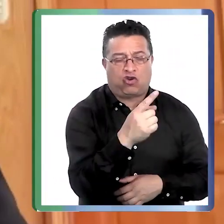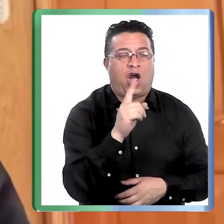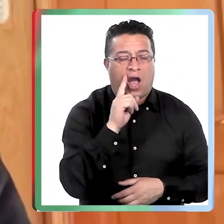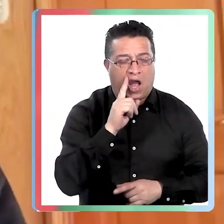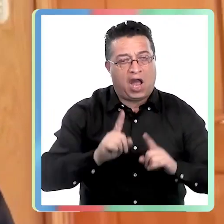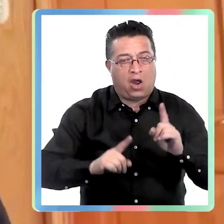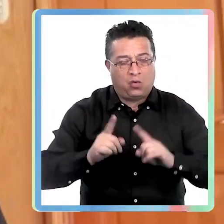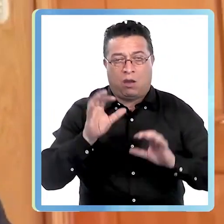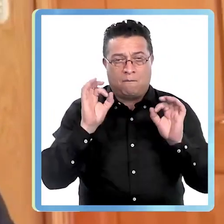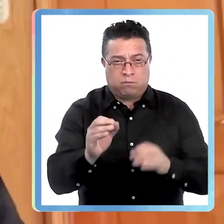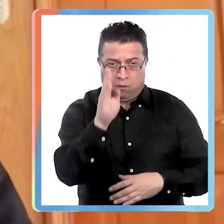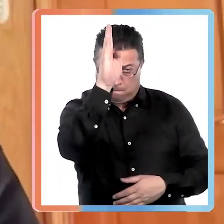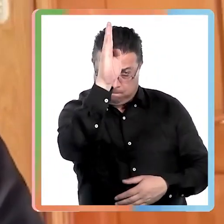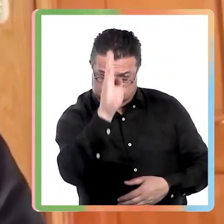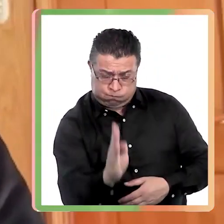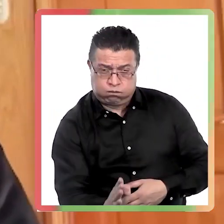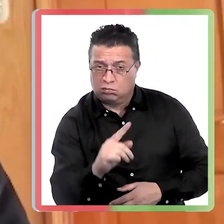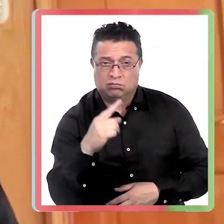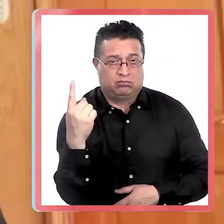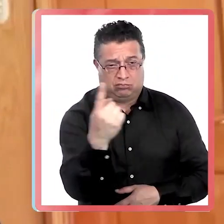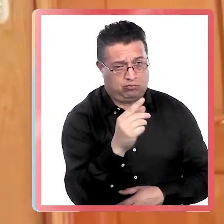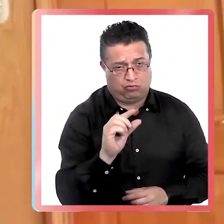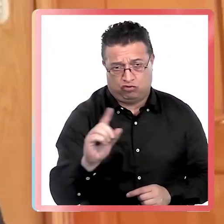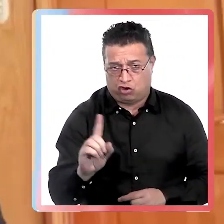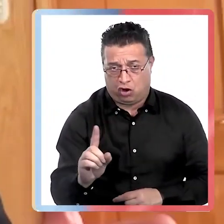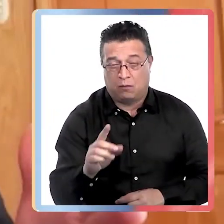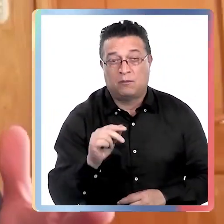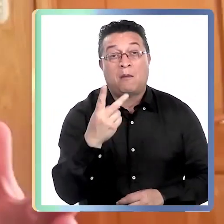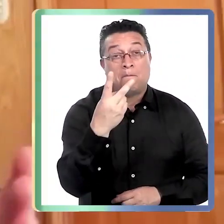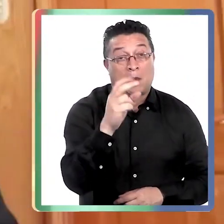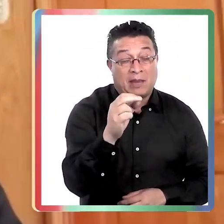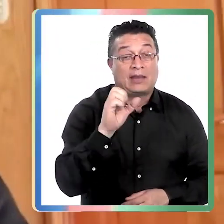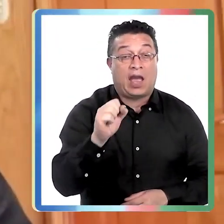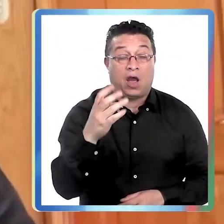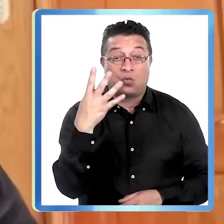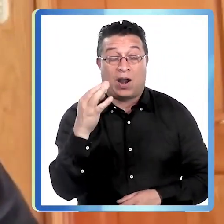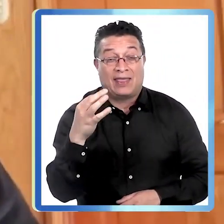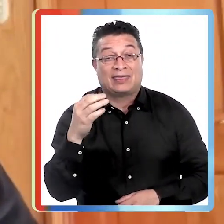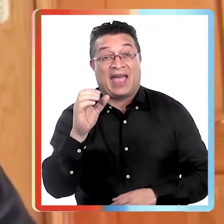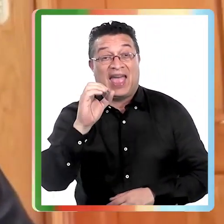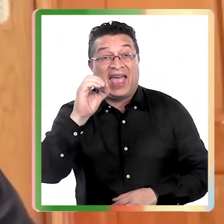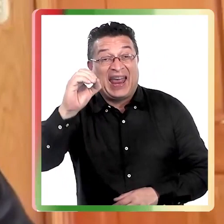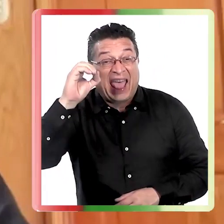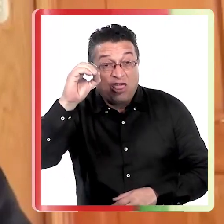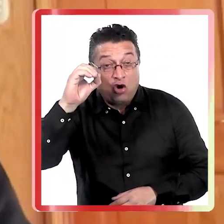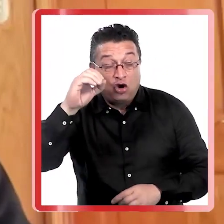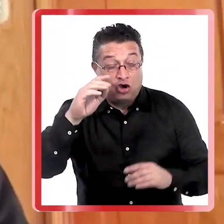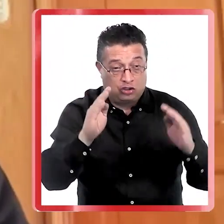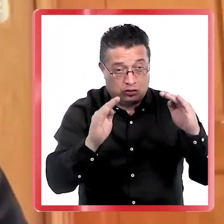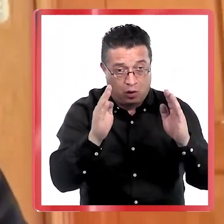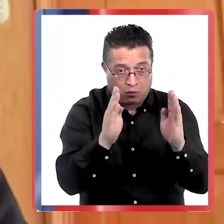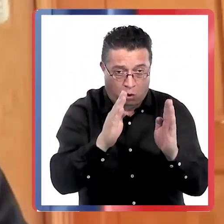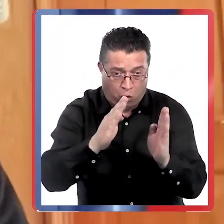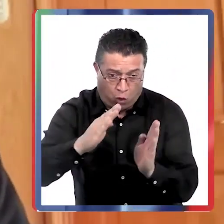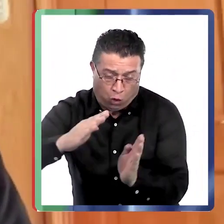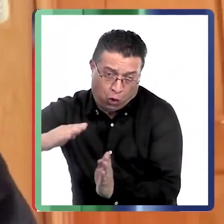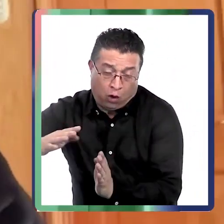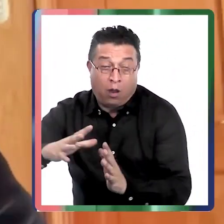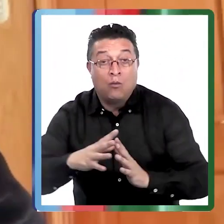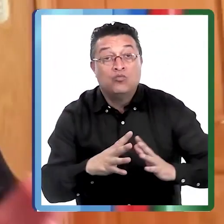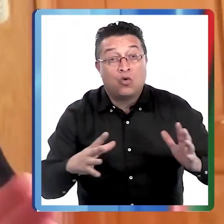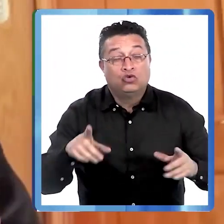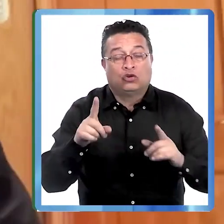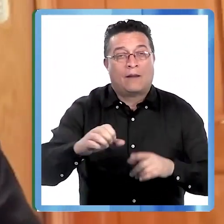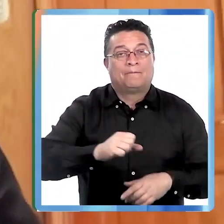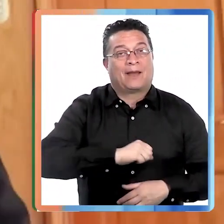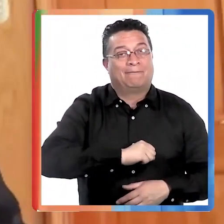Todos tenemos un poquito de escoliosis, no somos perfectamente simétricos. Entre los 20 y los 40 grados, ahí es un poco distinto porque